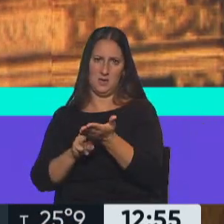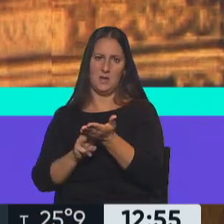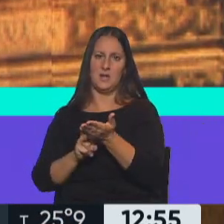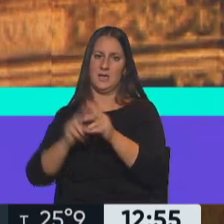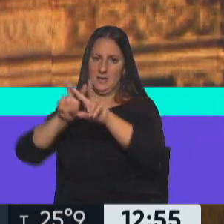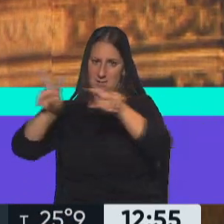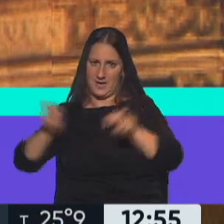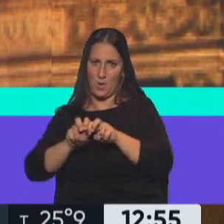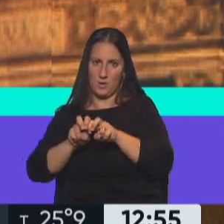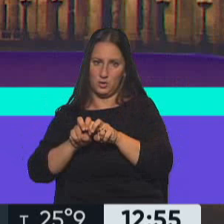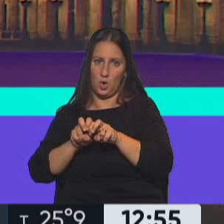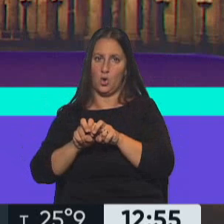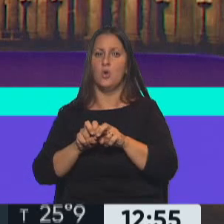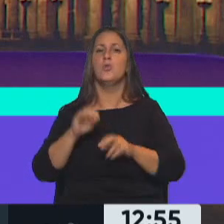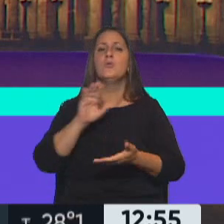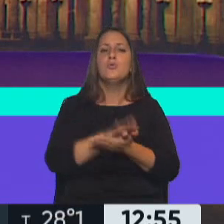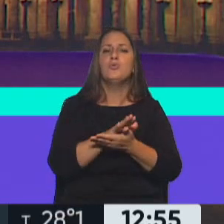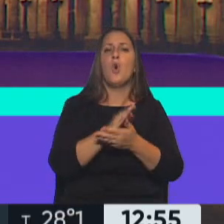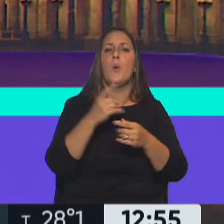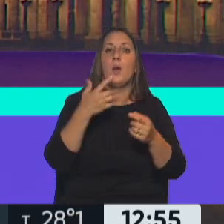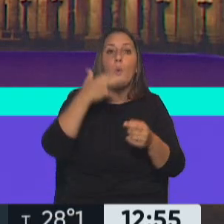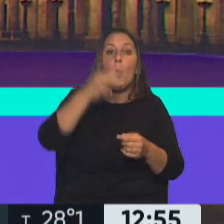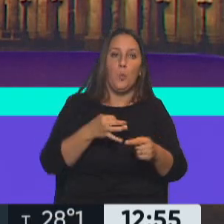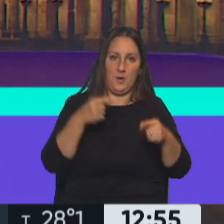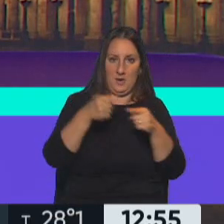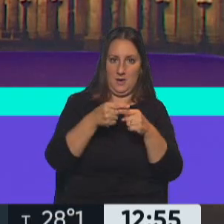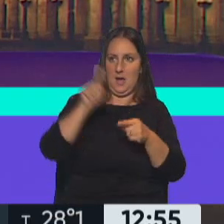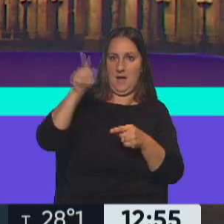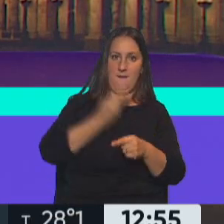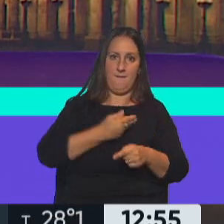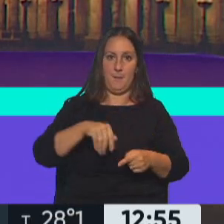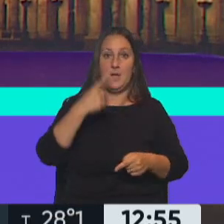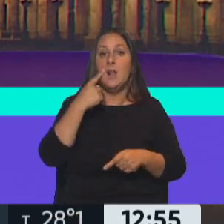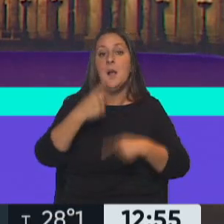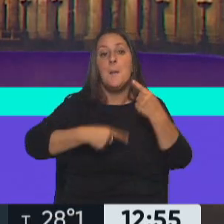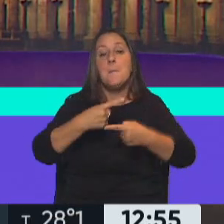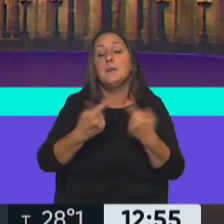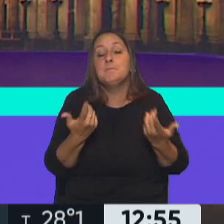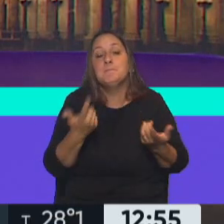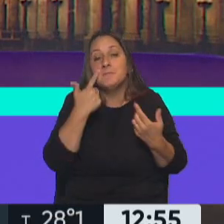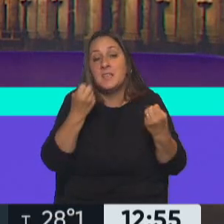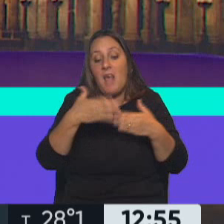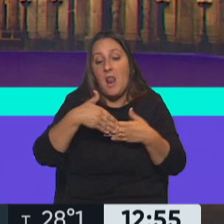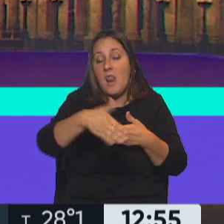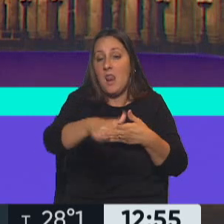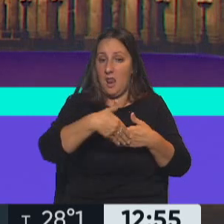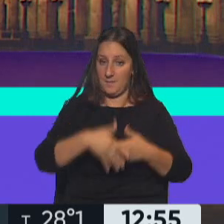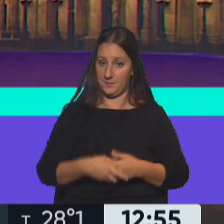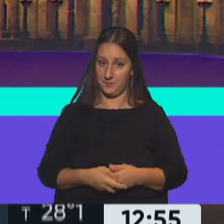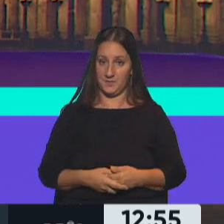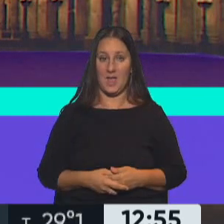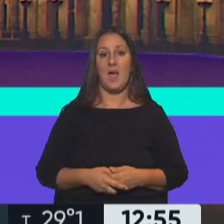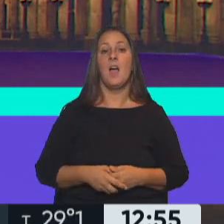representar esto en materia de la meta que tengo que cumplir con el fondo. Lo demás, bueno, se verá o lo veremos en algunas horas. Bien, bueno,